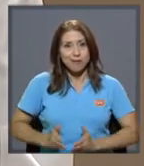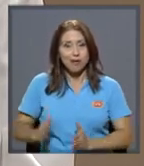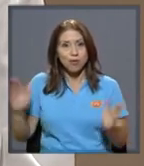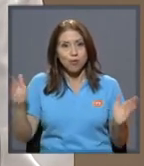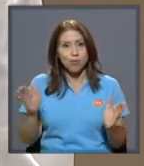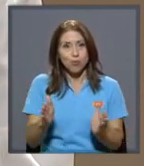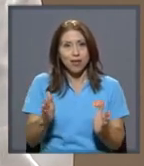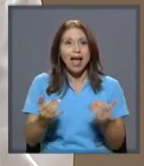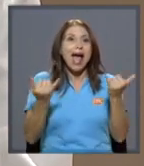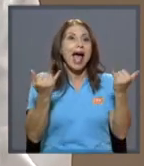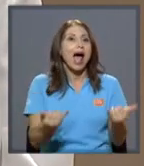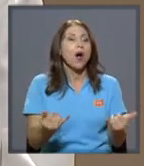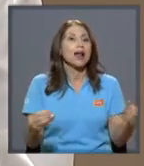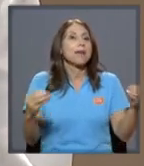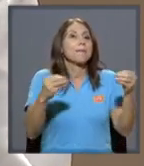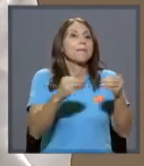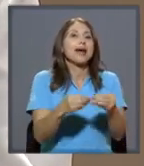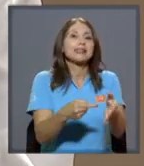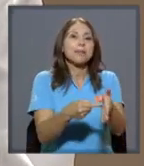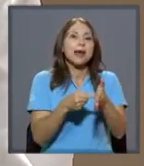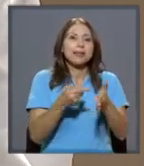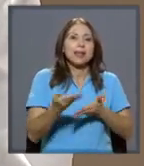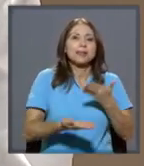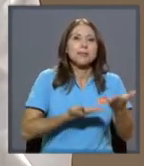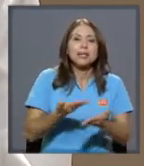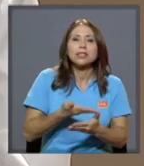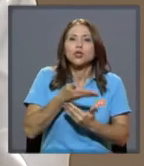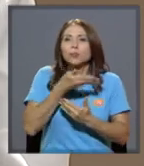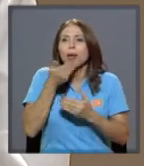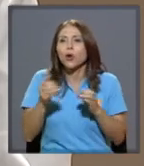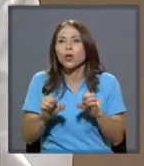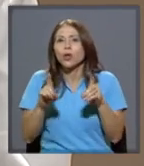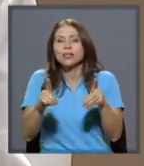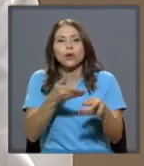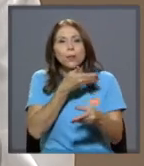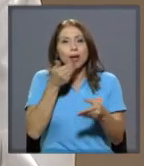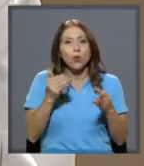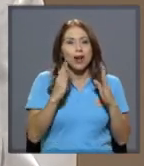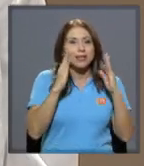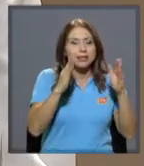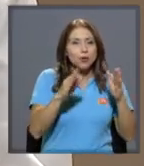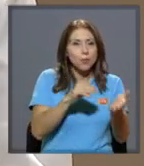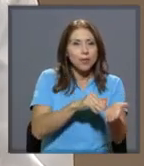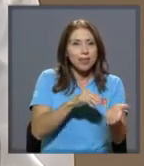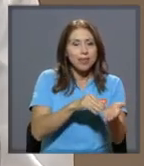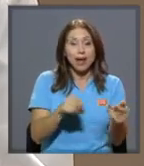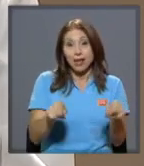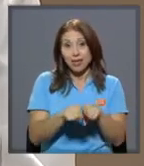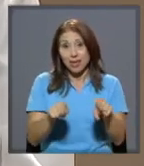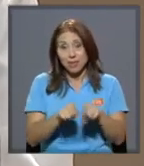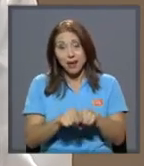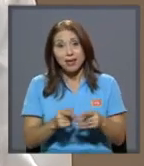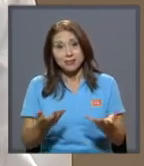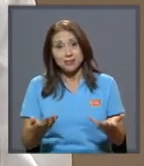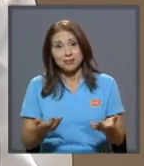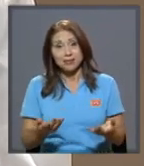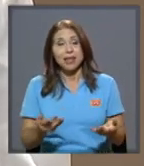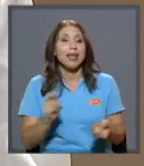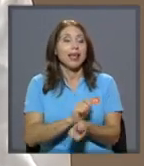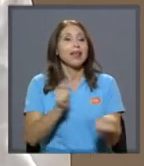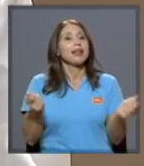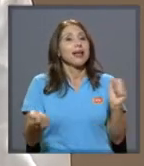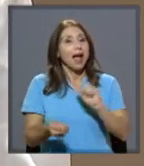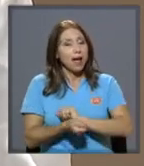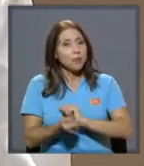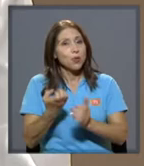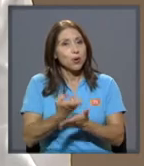de servicios, de mejor educación, de mejores atención médica, etcétera. Y además, y aunado a eso, el cambio que ha